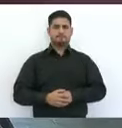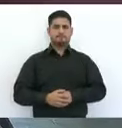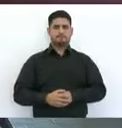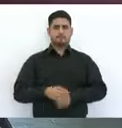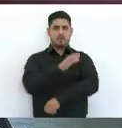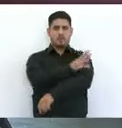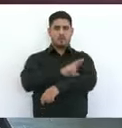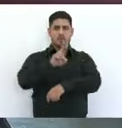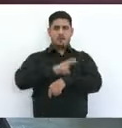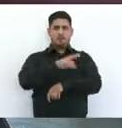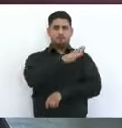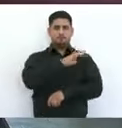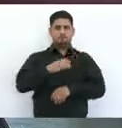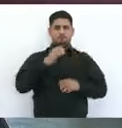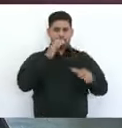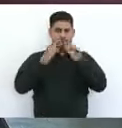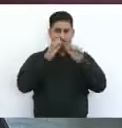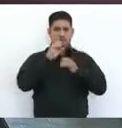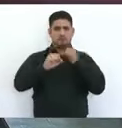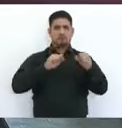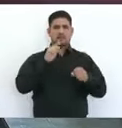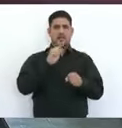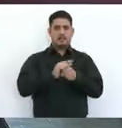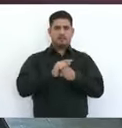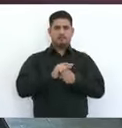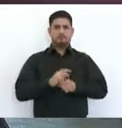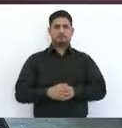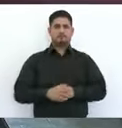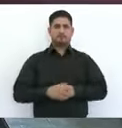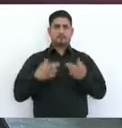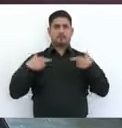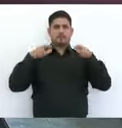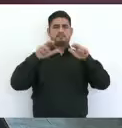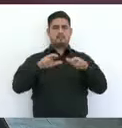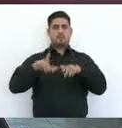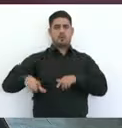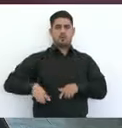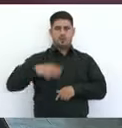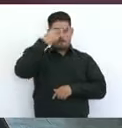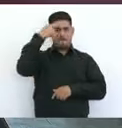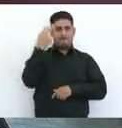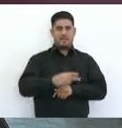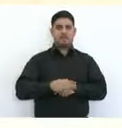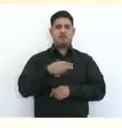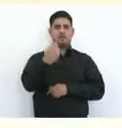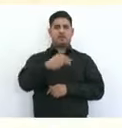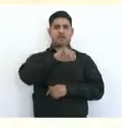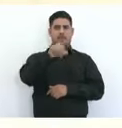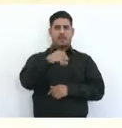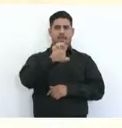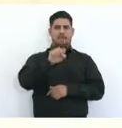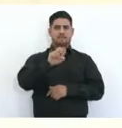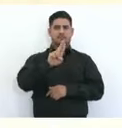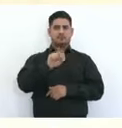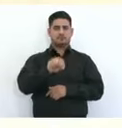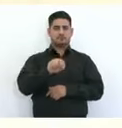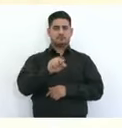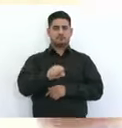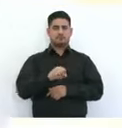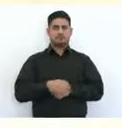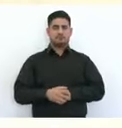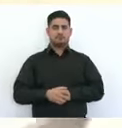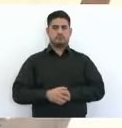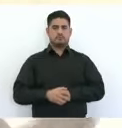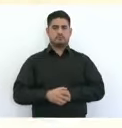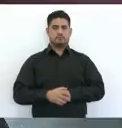El Coordinador General de Comunicación Social y vocero del Gobierno de México, Jesús Ramírez Cuevas.